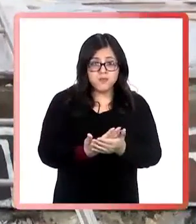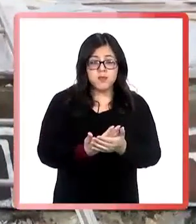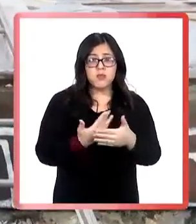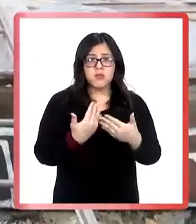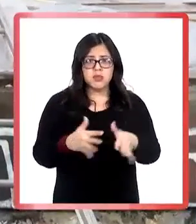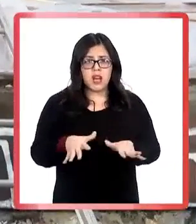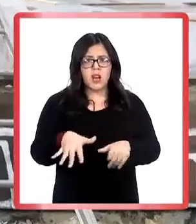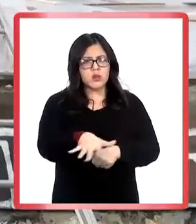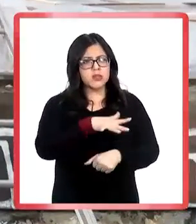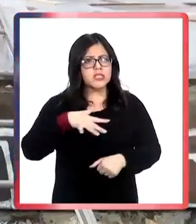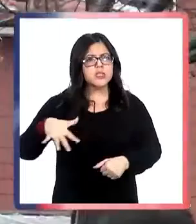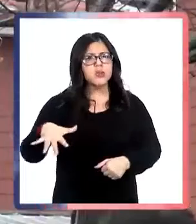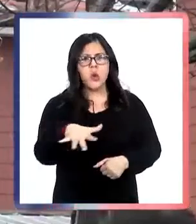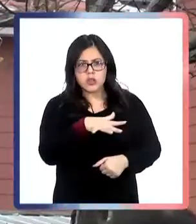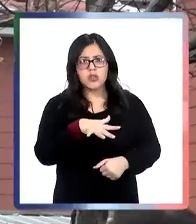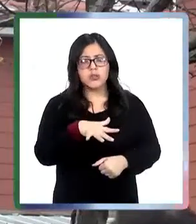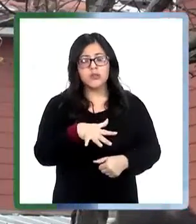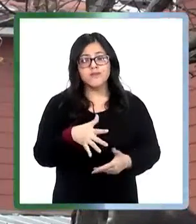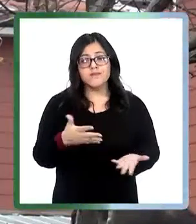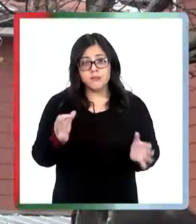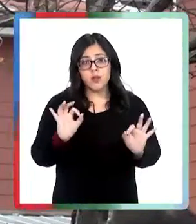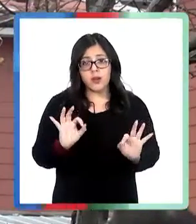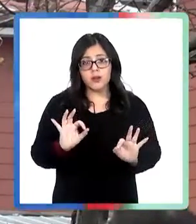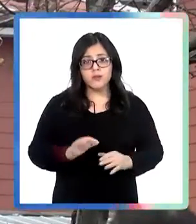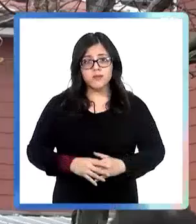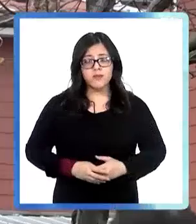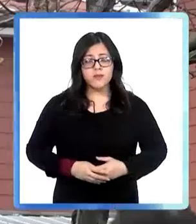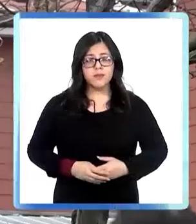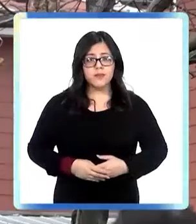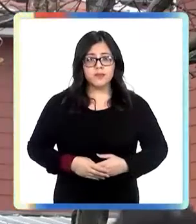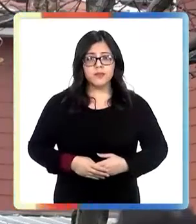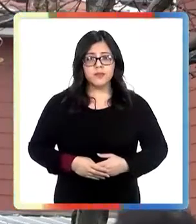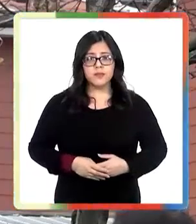escenario de un fenómeno cada vez más común.